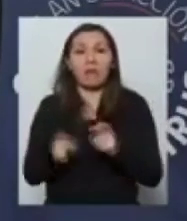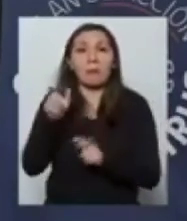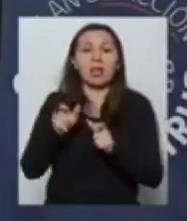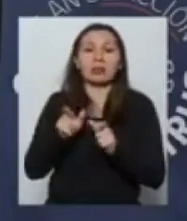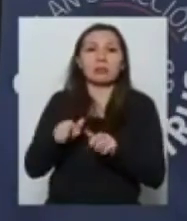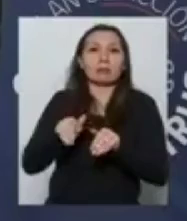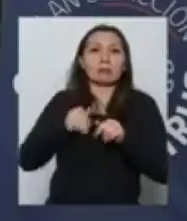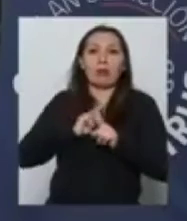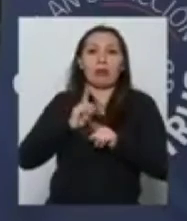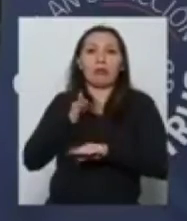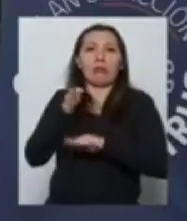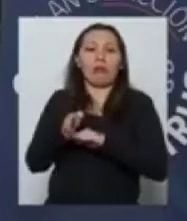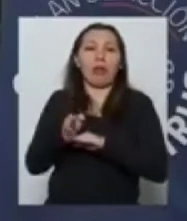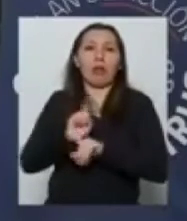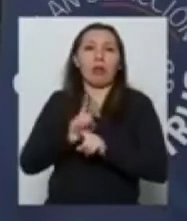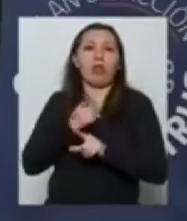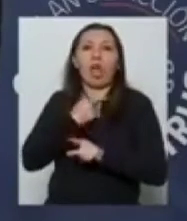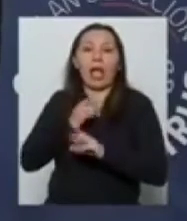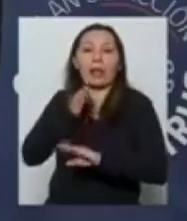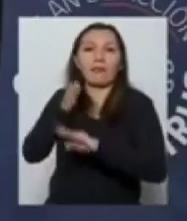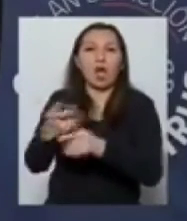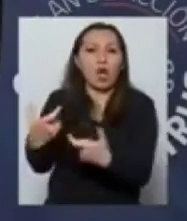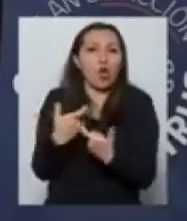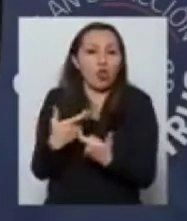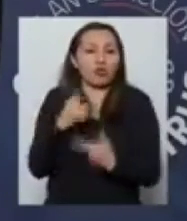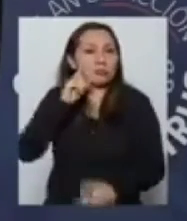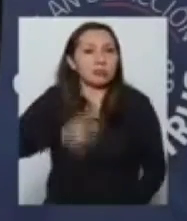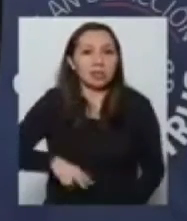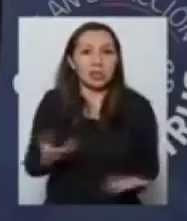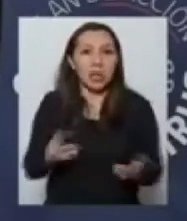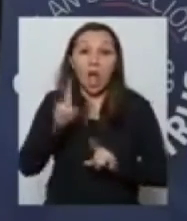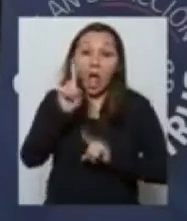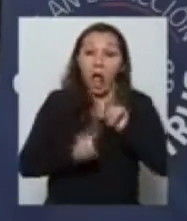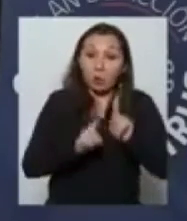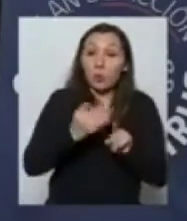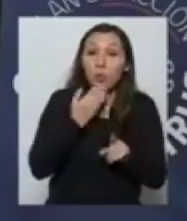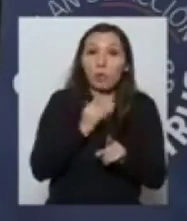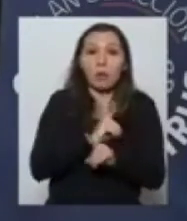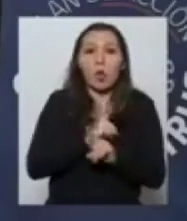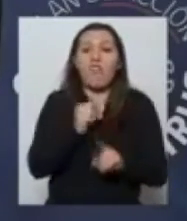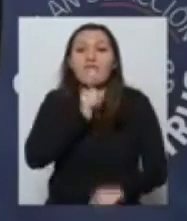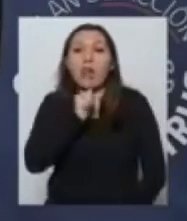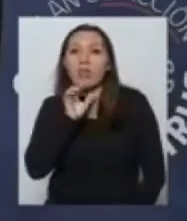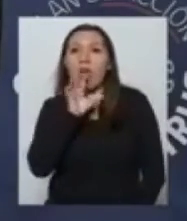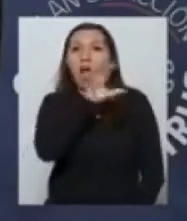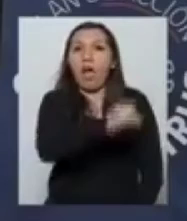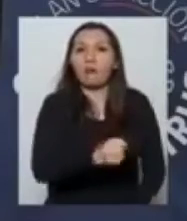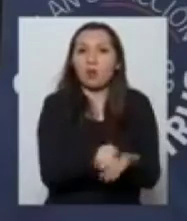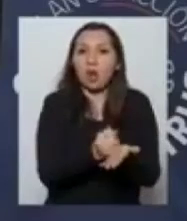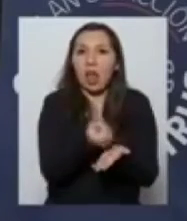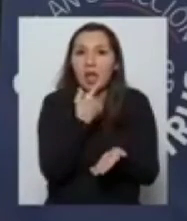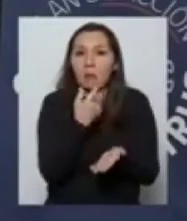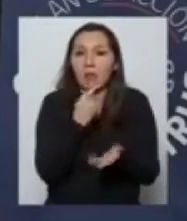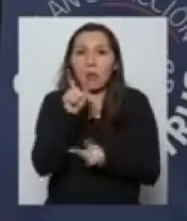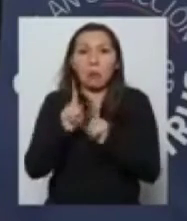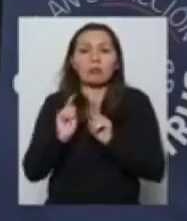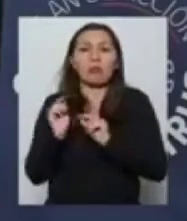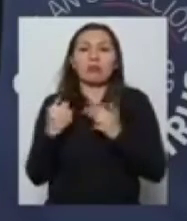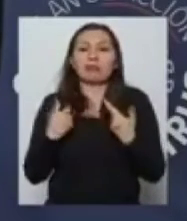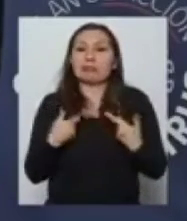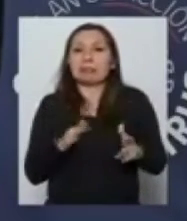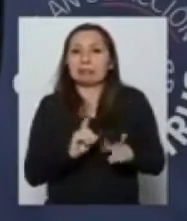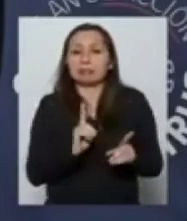han dejado de concurrir a sus controles e incluso algunos no han retirado los medicamentos